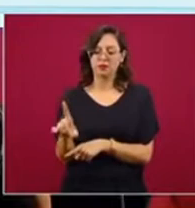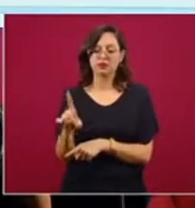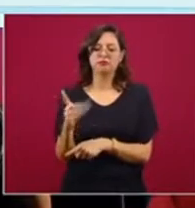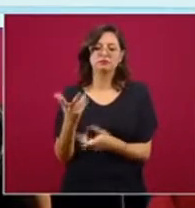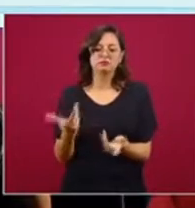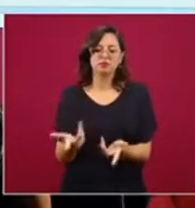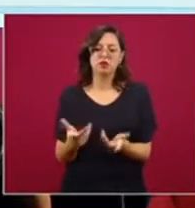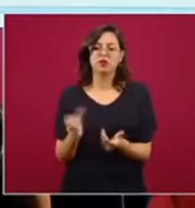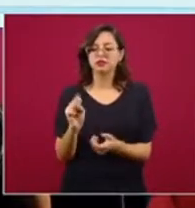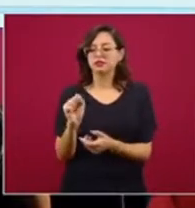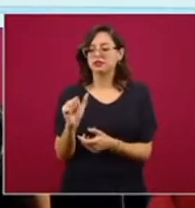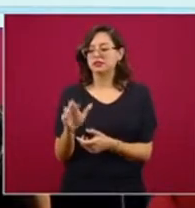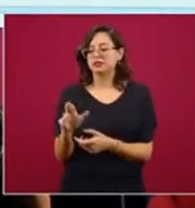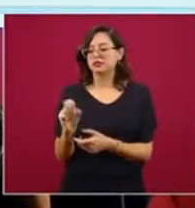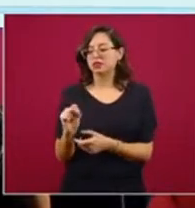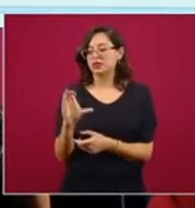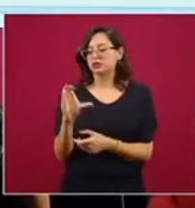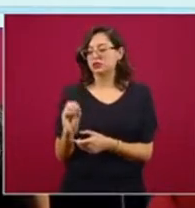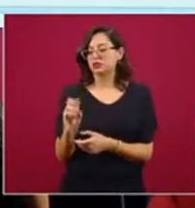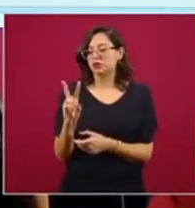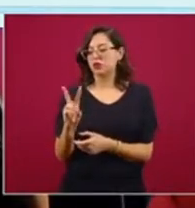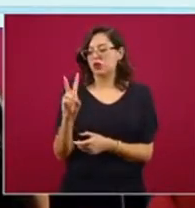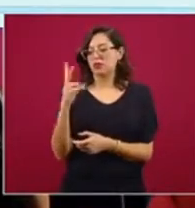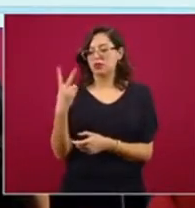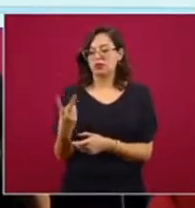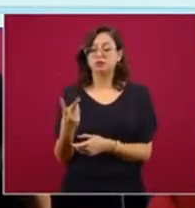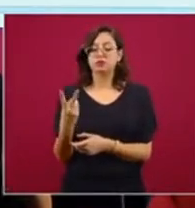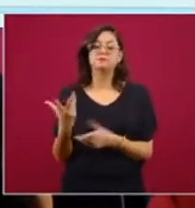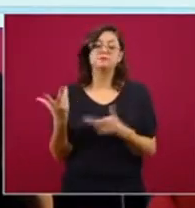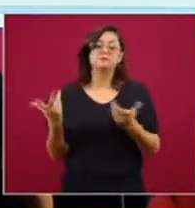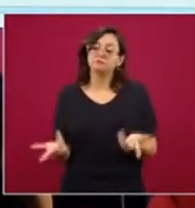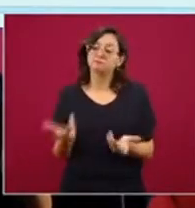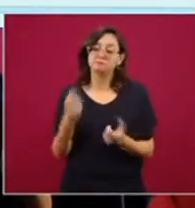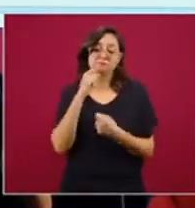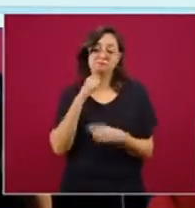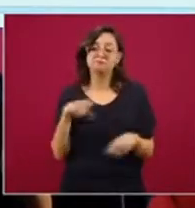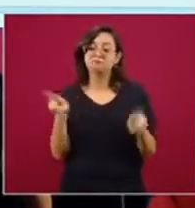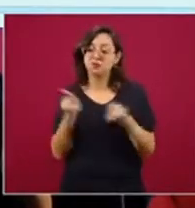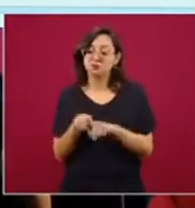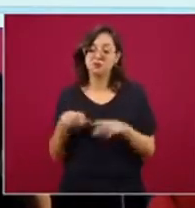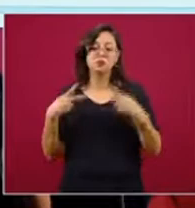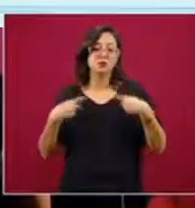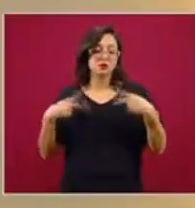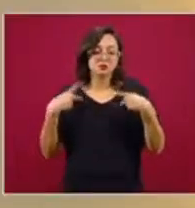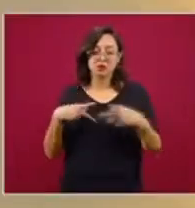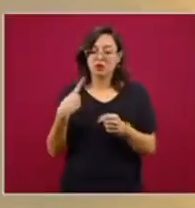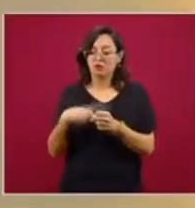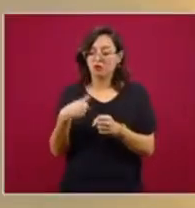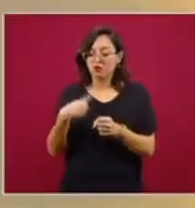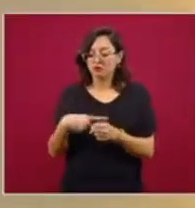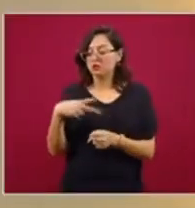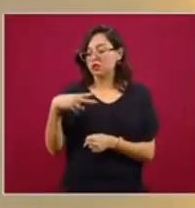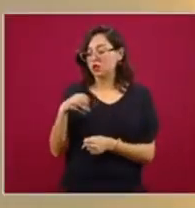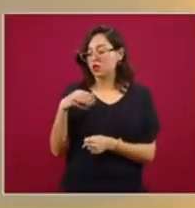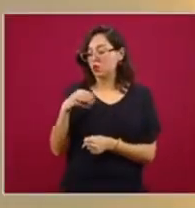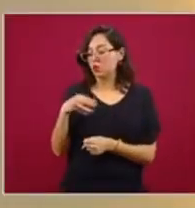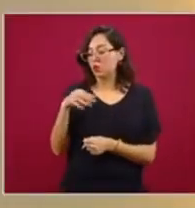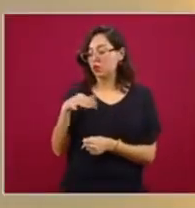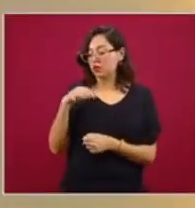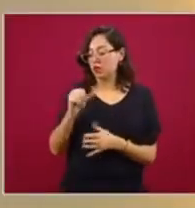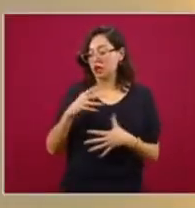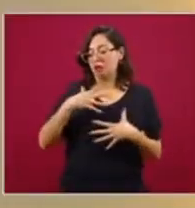virus SARS-CoV-2 causante de COVID, y causar, desde luego, casos de neumonía, hospitalizaciones por neumonía y,